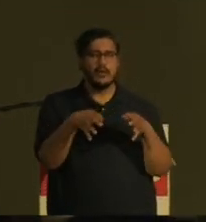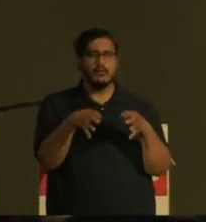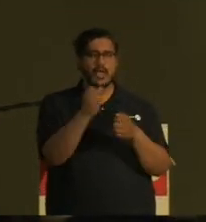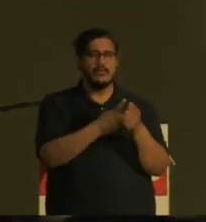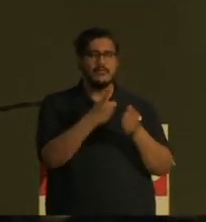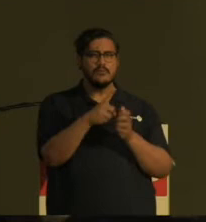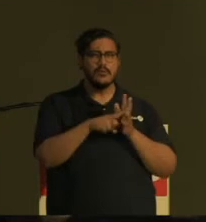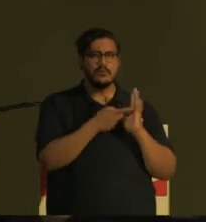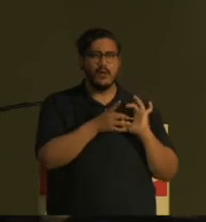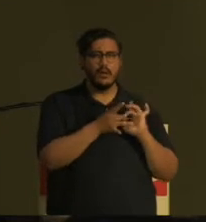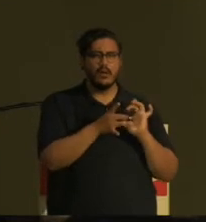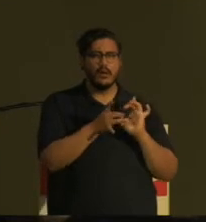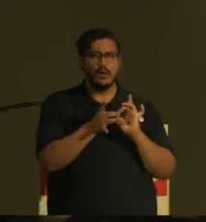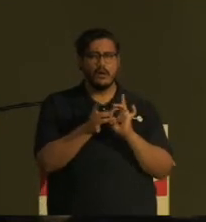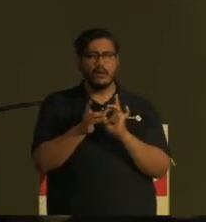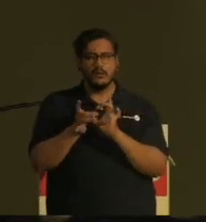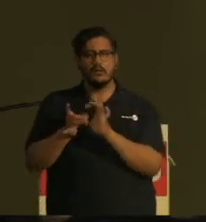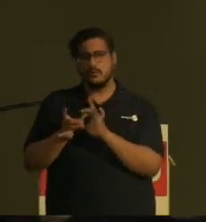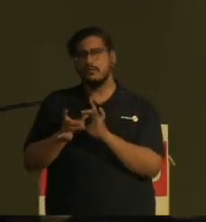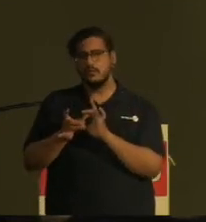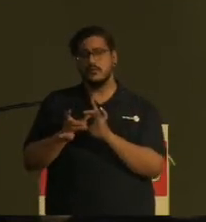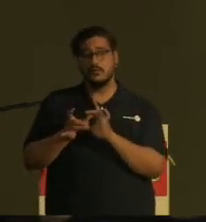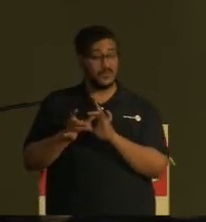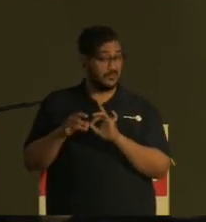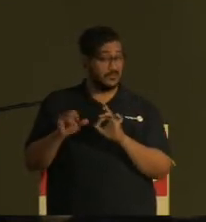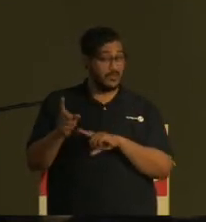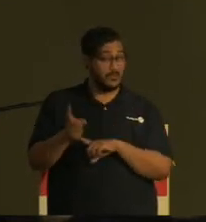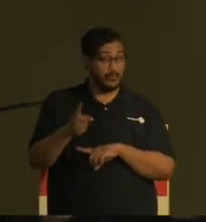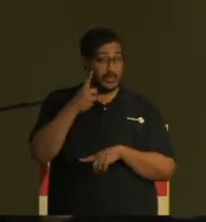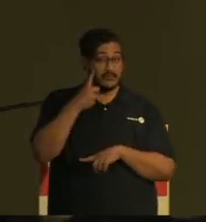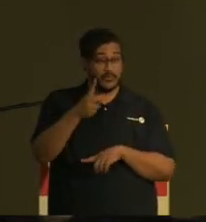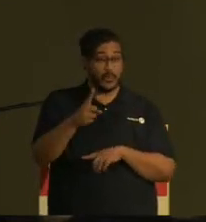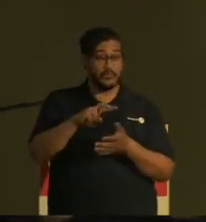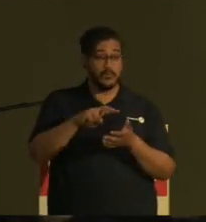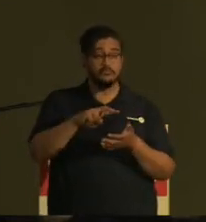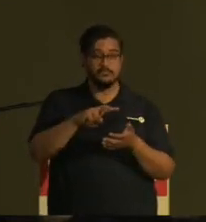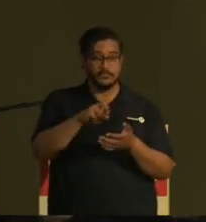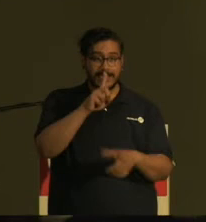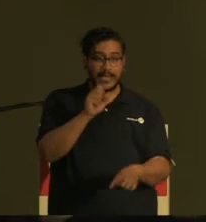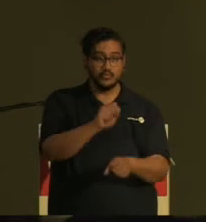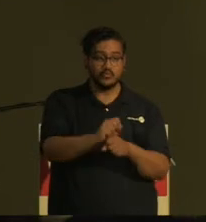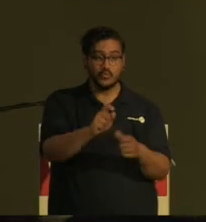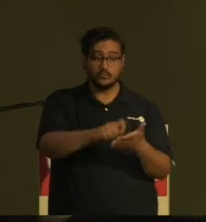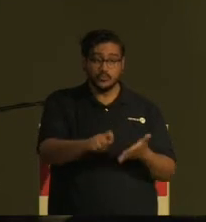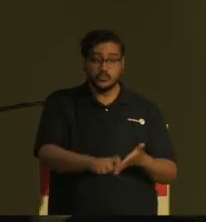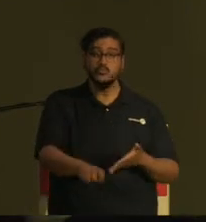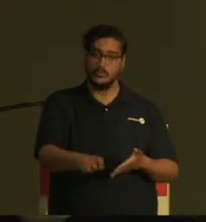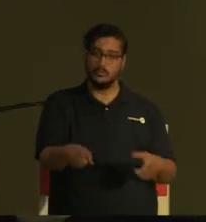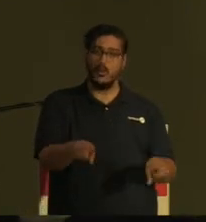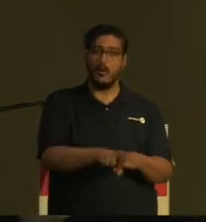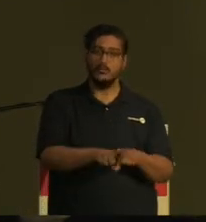pasan inadvertidas y que de alguna manera al momento de la propia escritura, que también es un lugar encerrado,